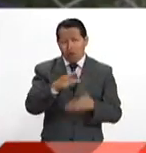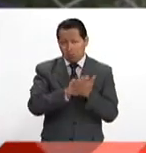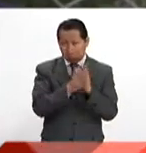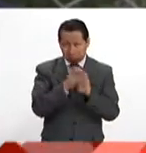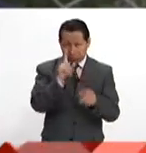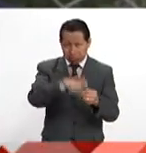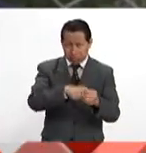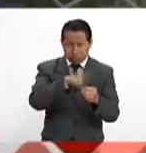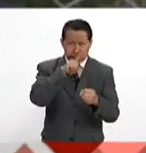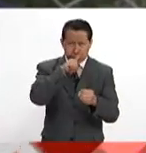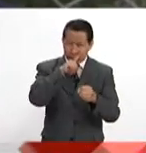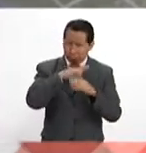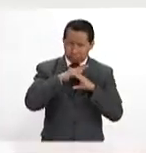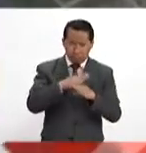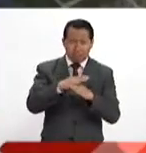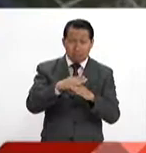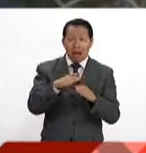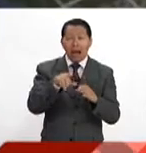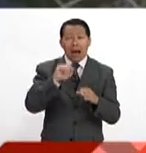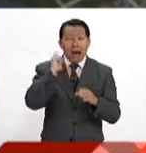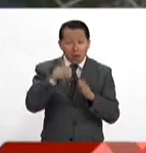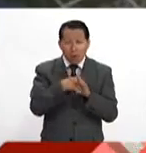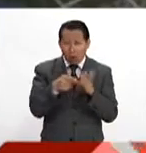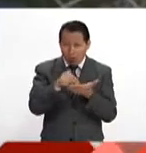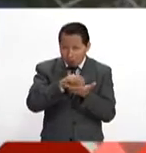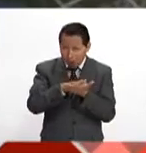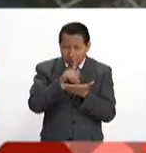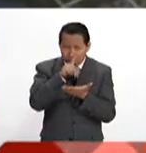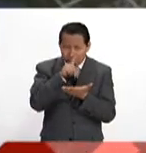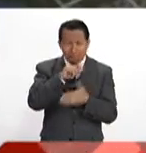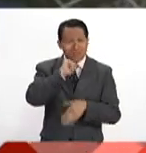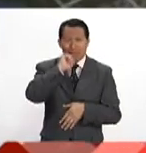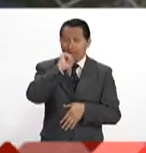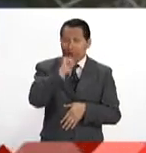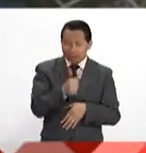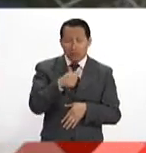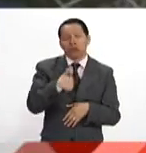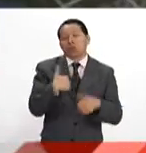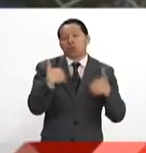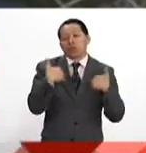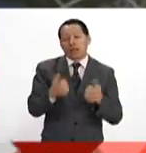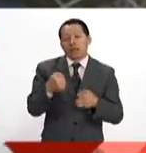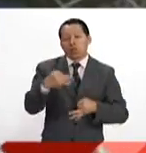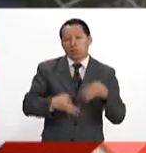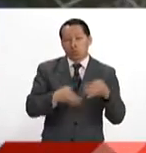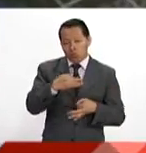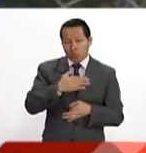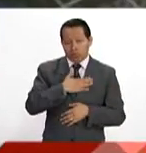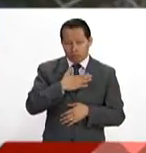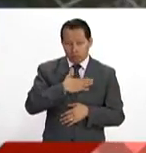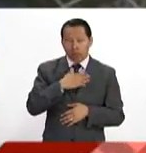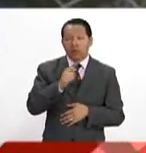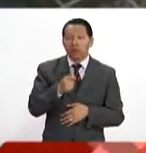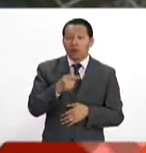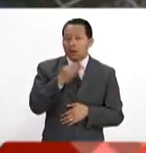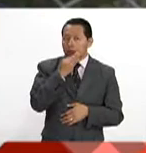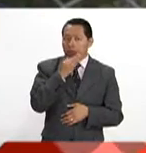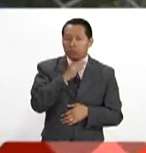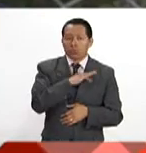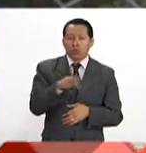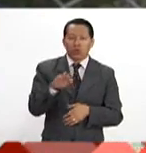en las diversas notas periodísticas. Comprendo la situación jurídica en la que me encuentro y de inmediato me evocaré